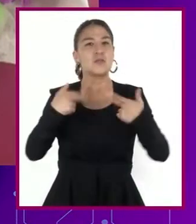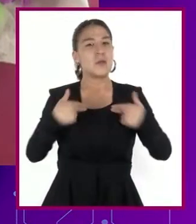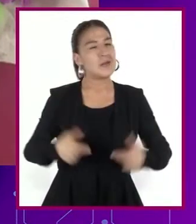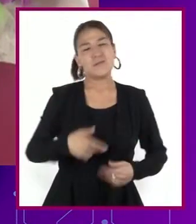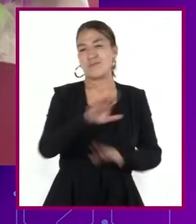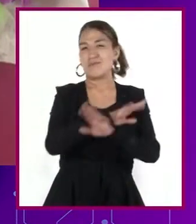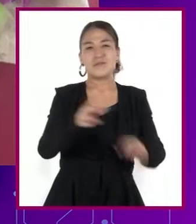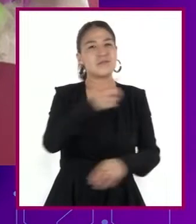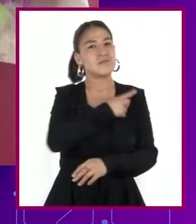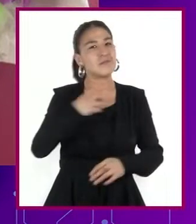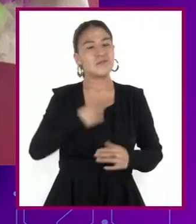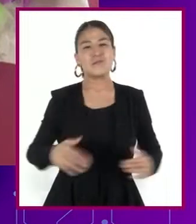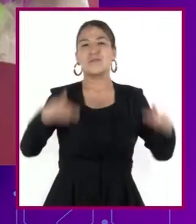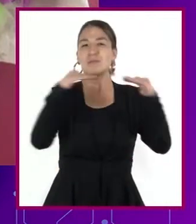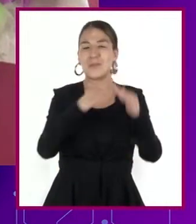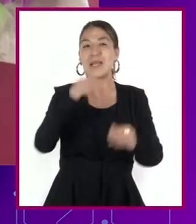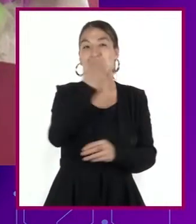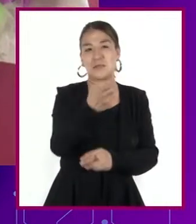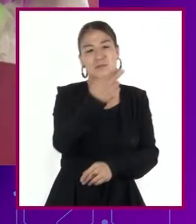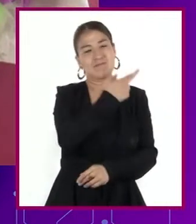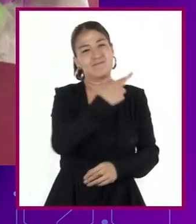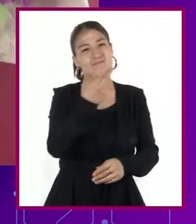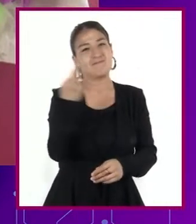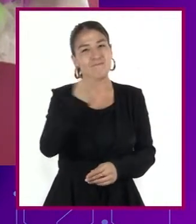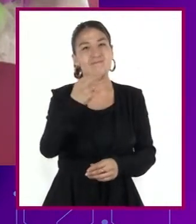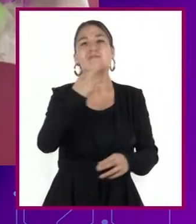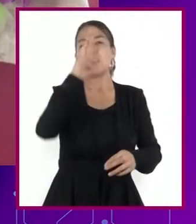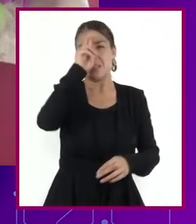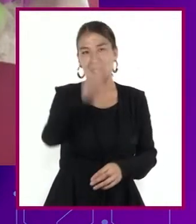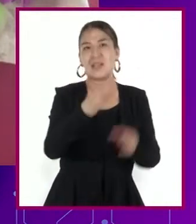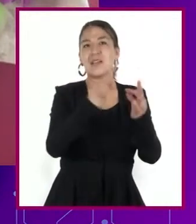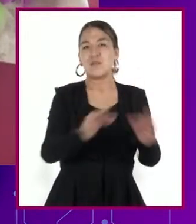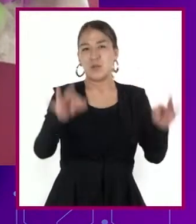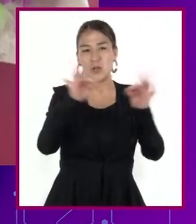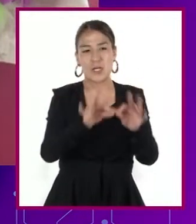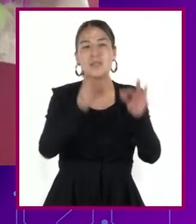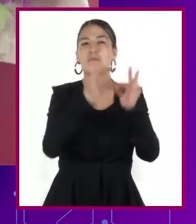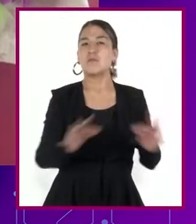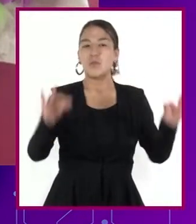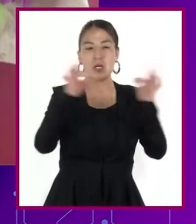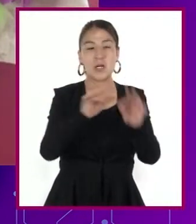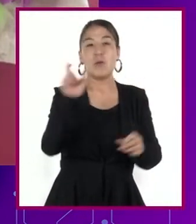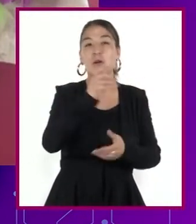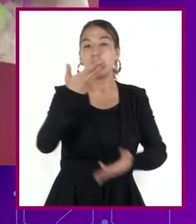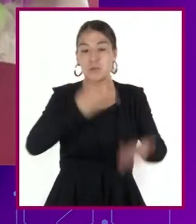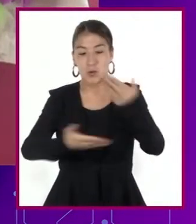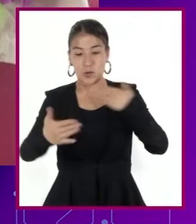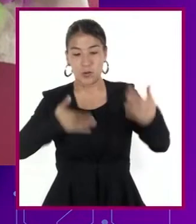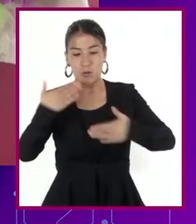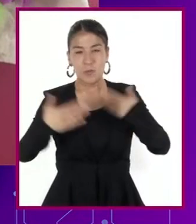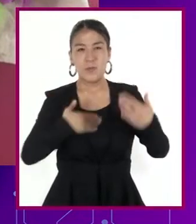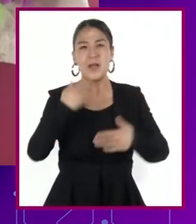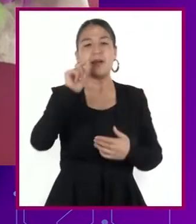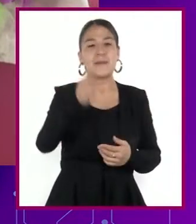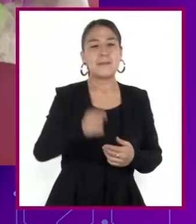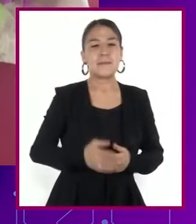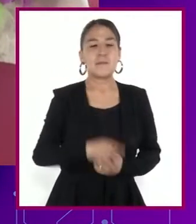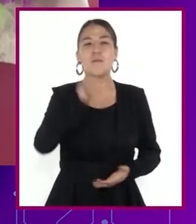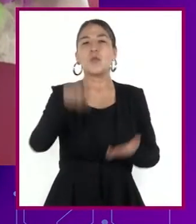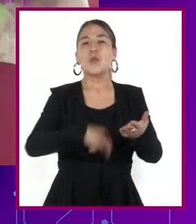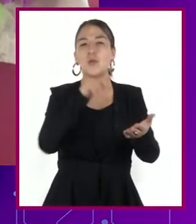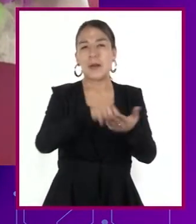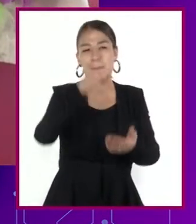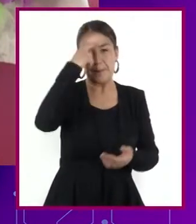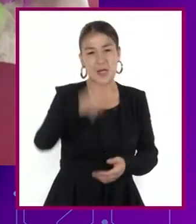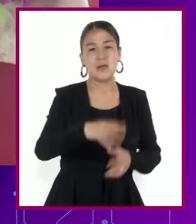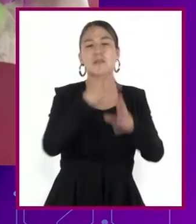ustedes. Por eso, les quiero recordar que cuando la convivencia cotidiana se busca en un ambiente para